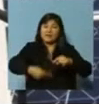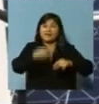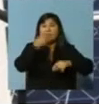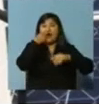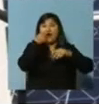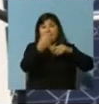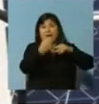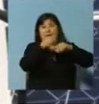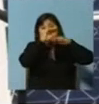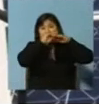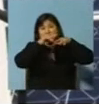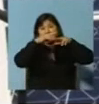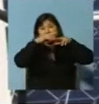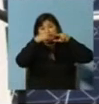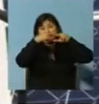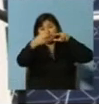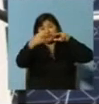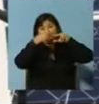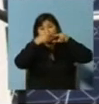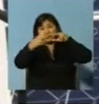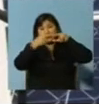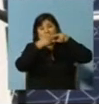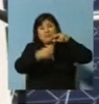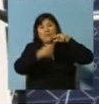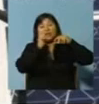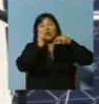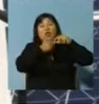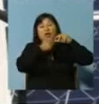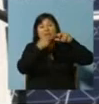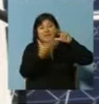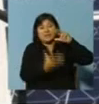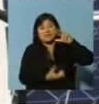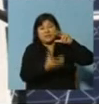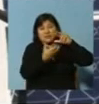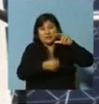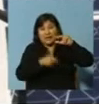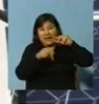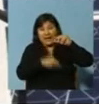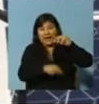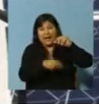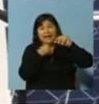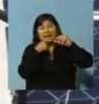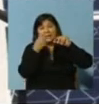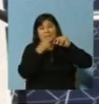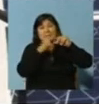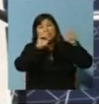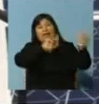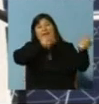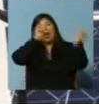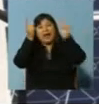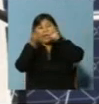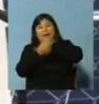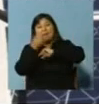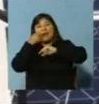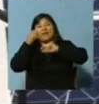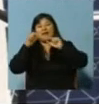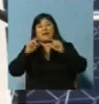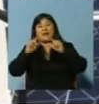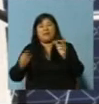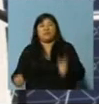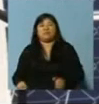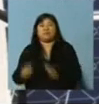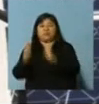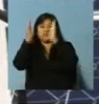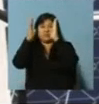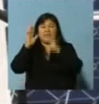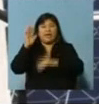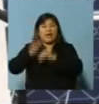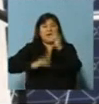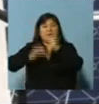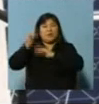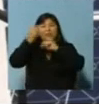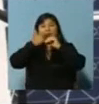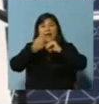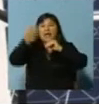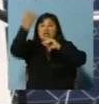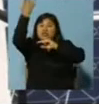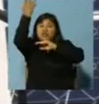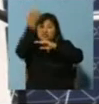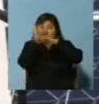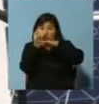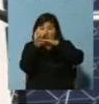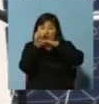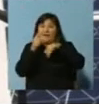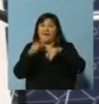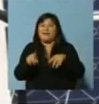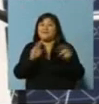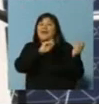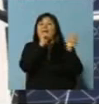generación con combustible, con gasoil, en pueblos solares. El desafío era muy grande y los